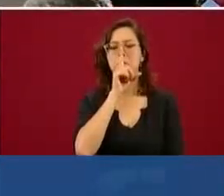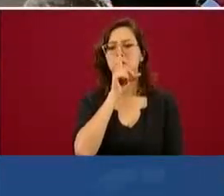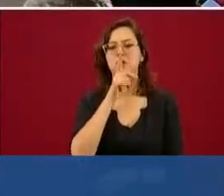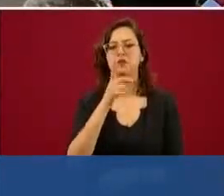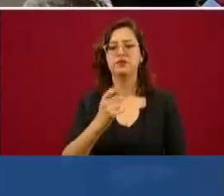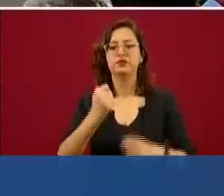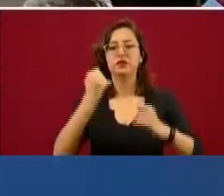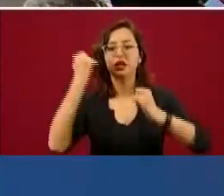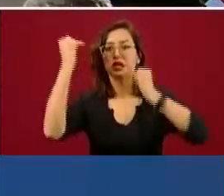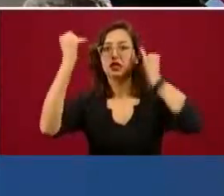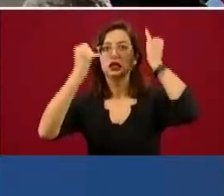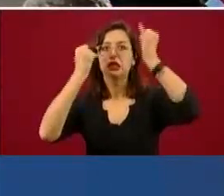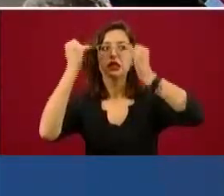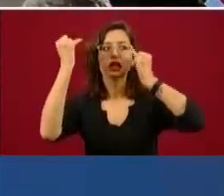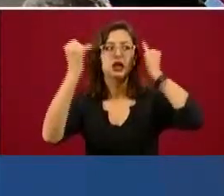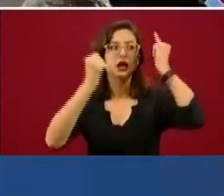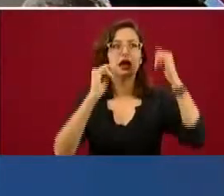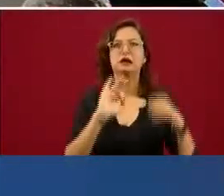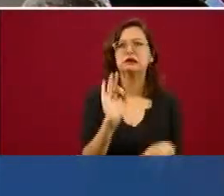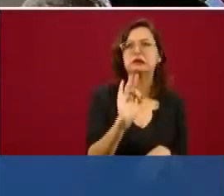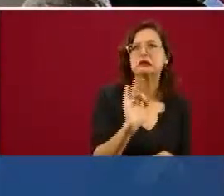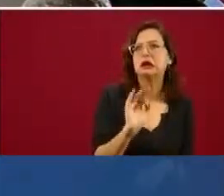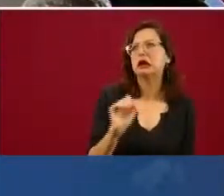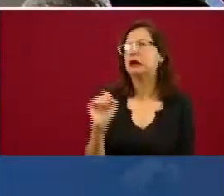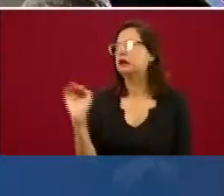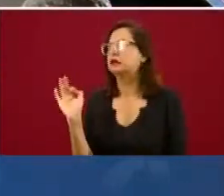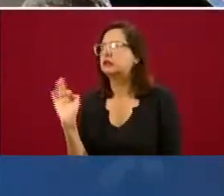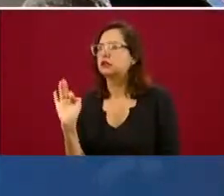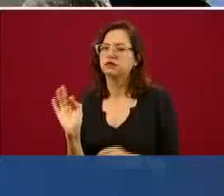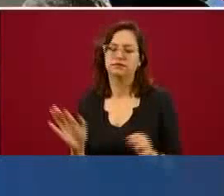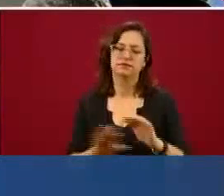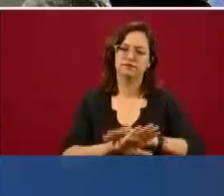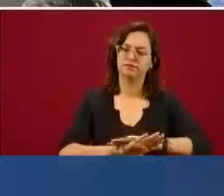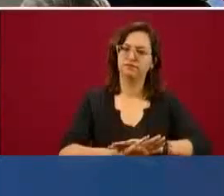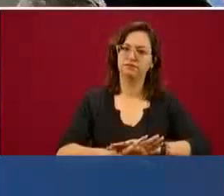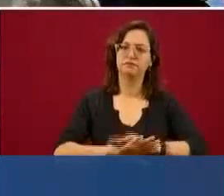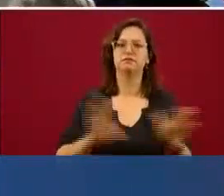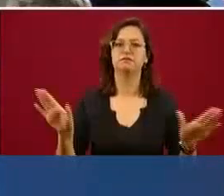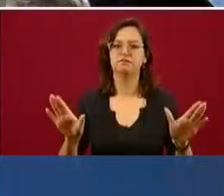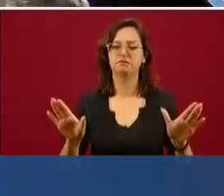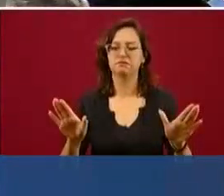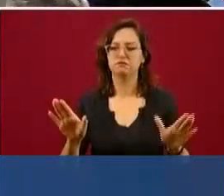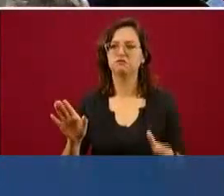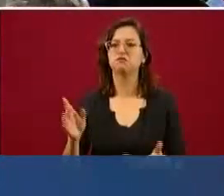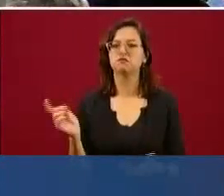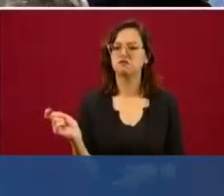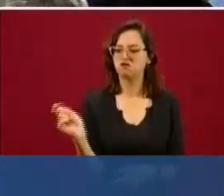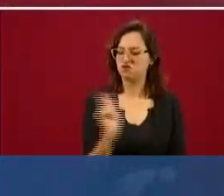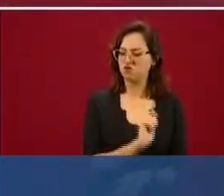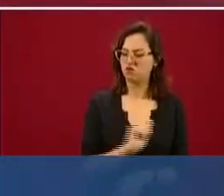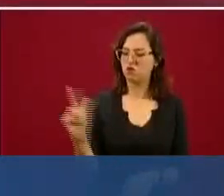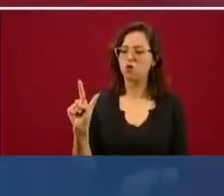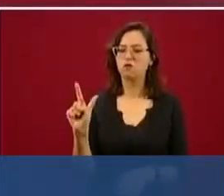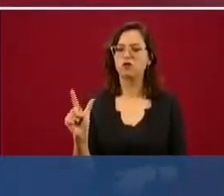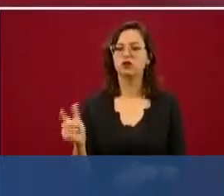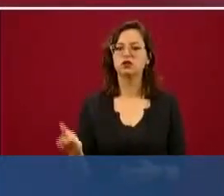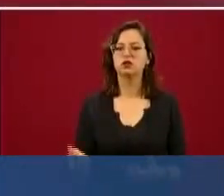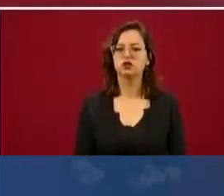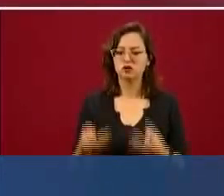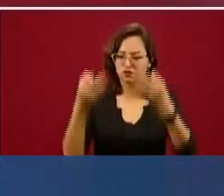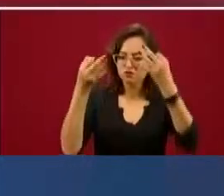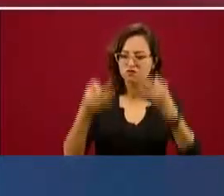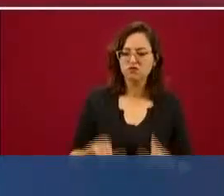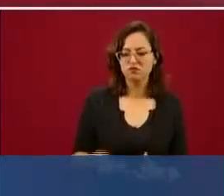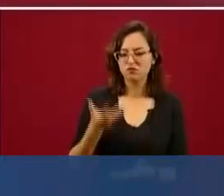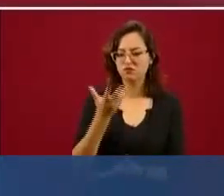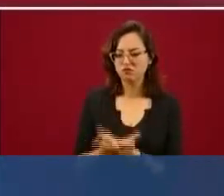conjeturas, se ha actuado con profesionalismo, se ha hecho a un lado la